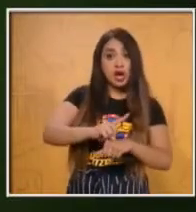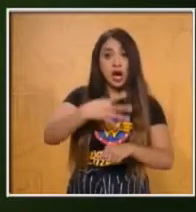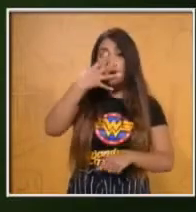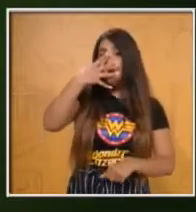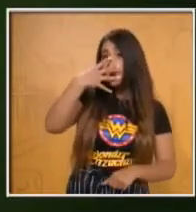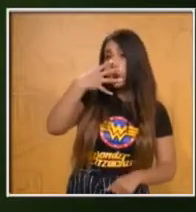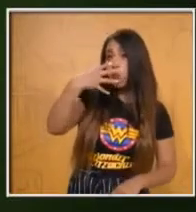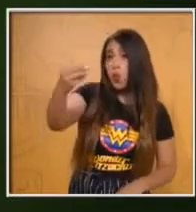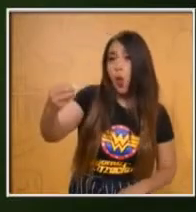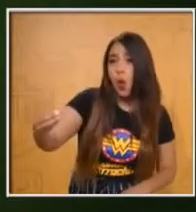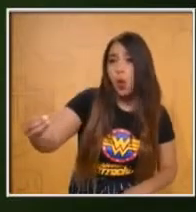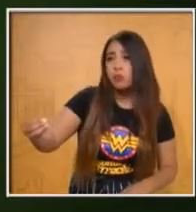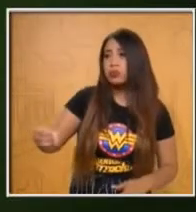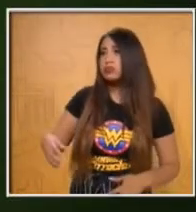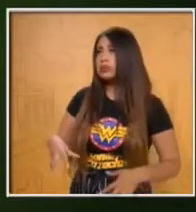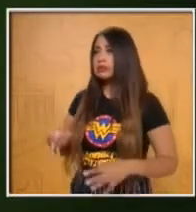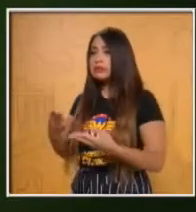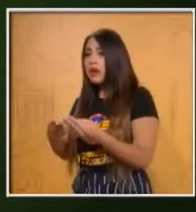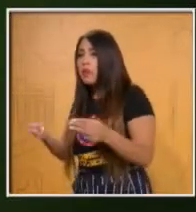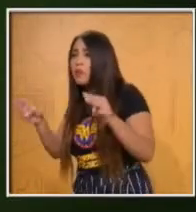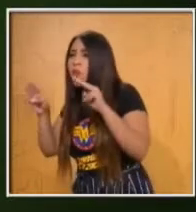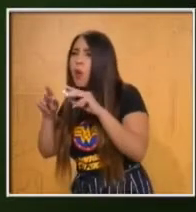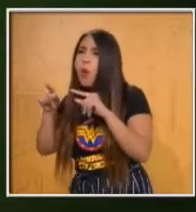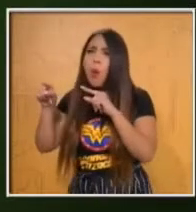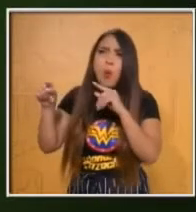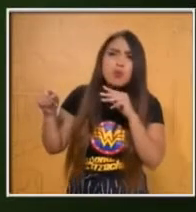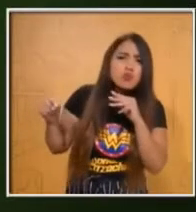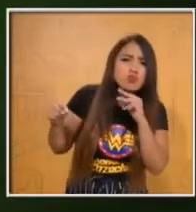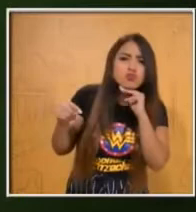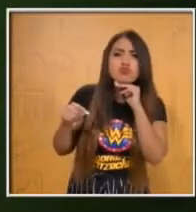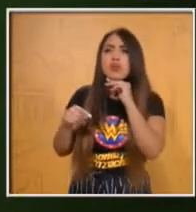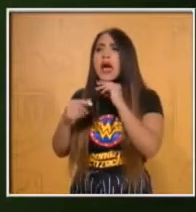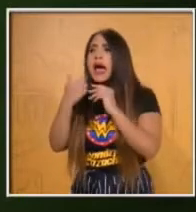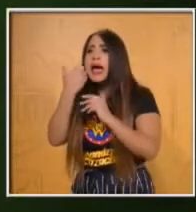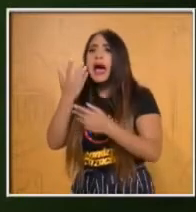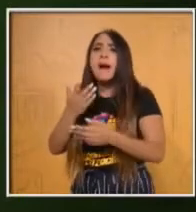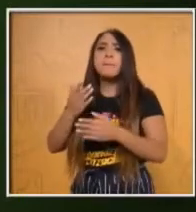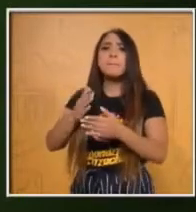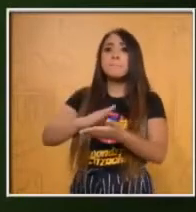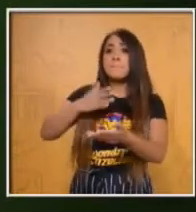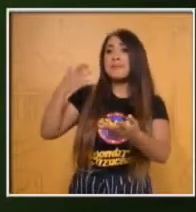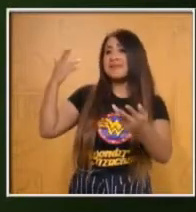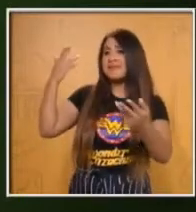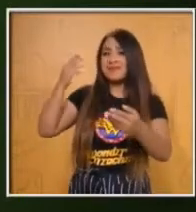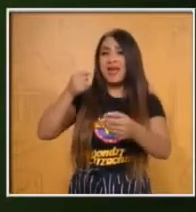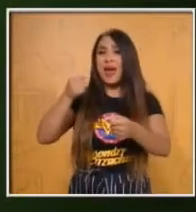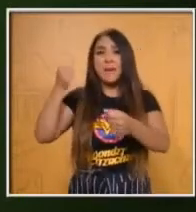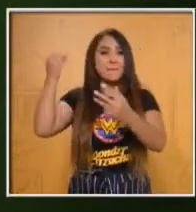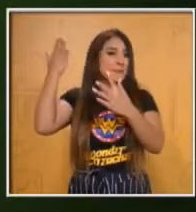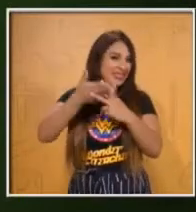lobo apareció en el monte y empezó a matar a las ovejas. Esta vez